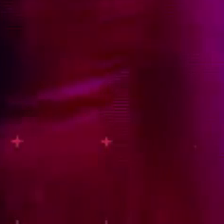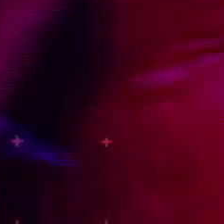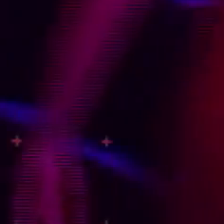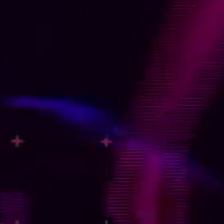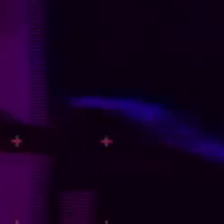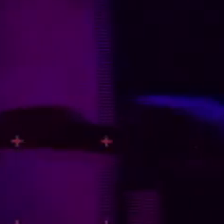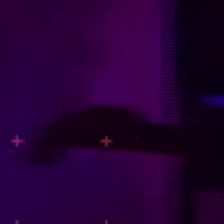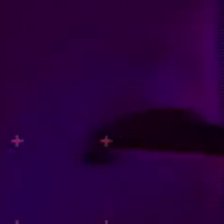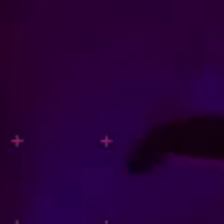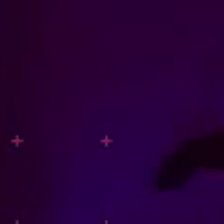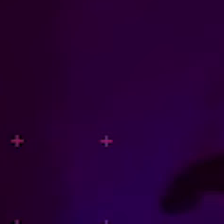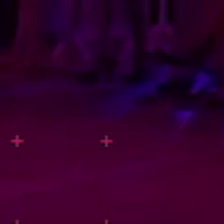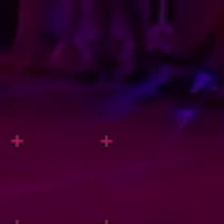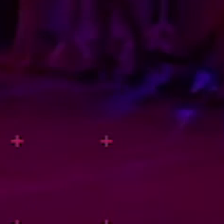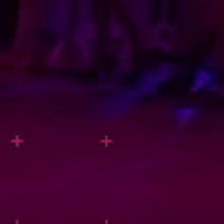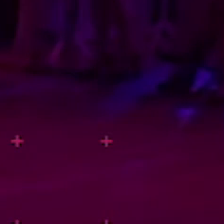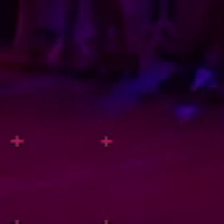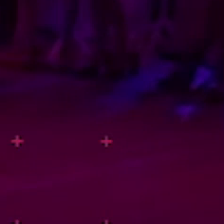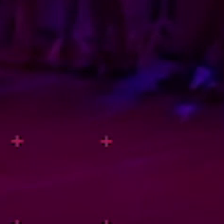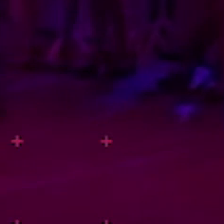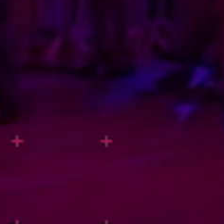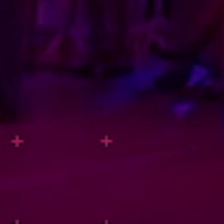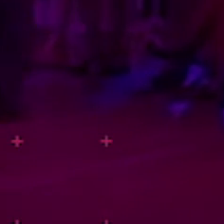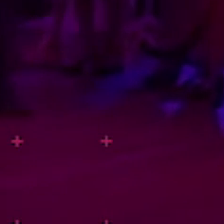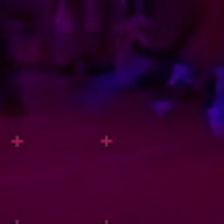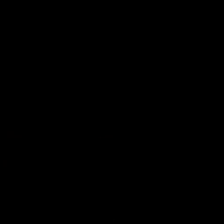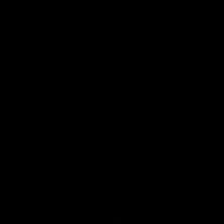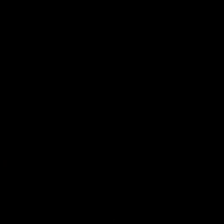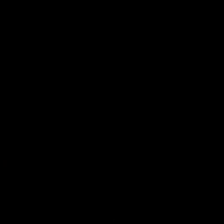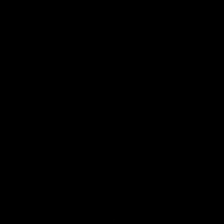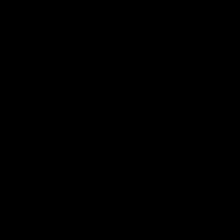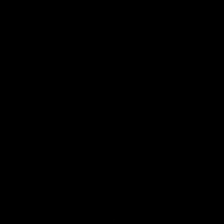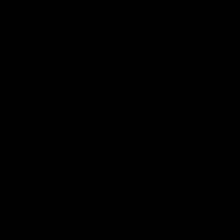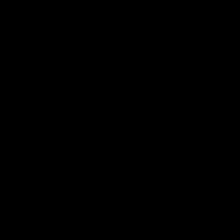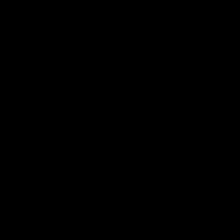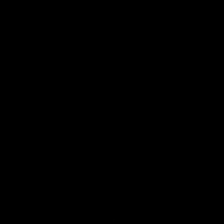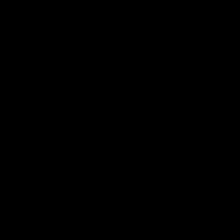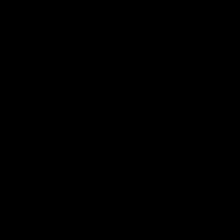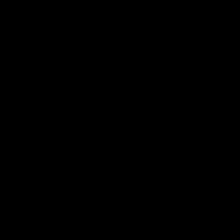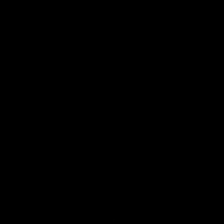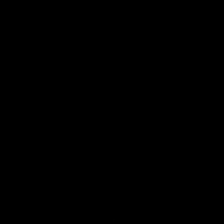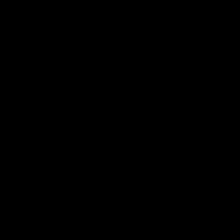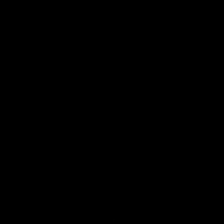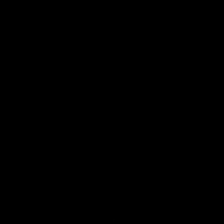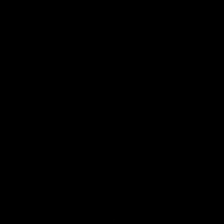tarde. En 13, Costa Rica Televisión.